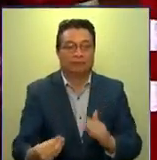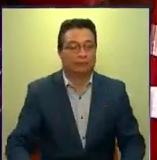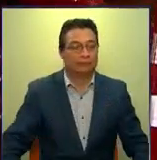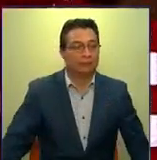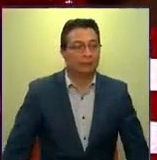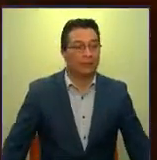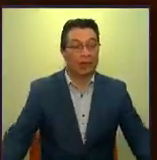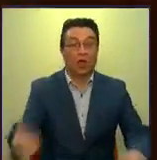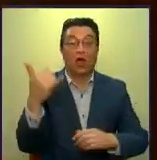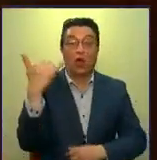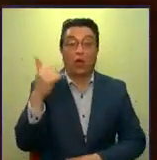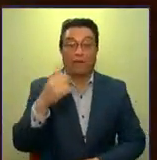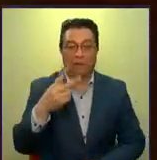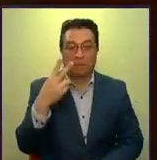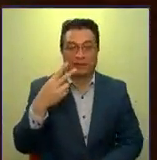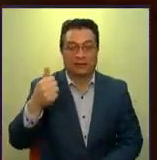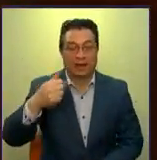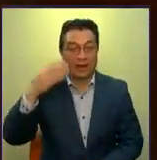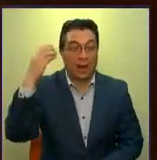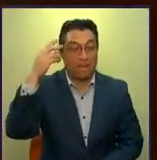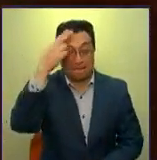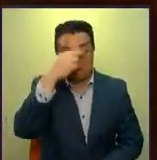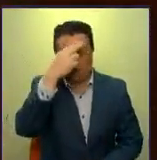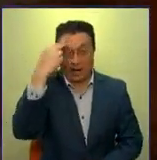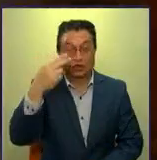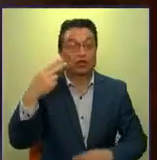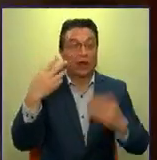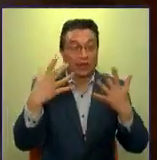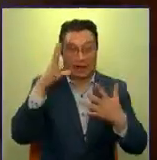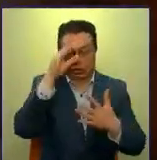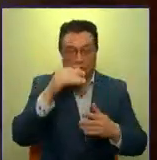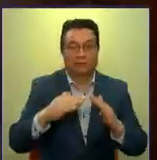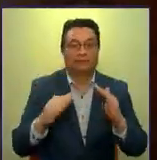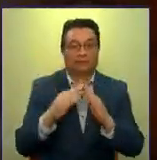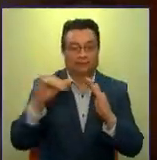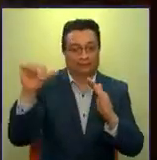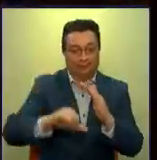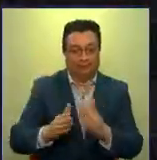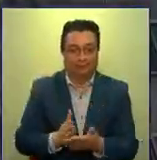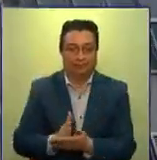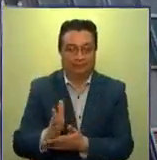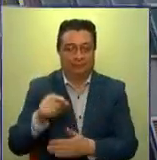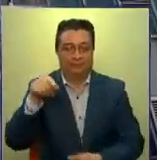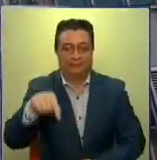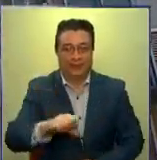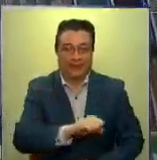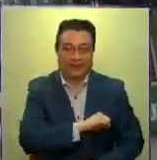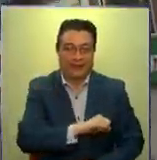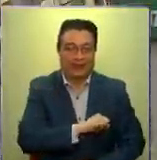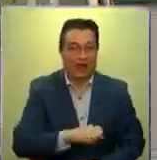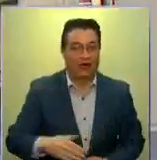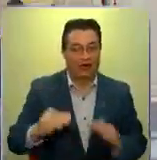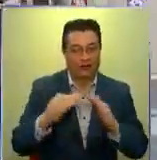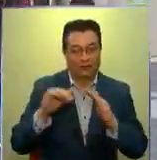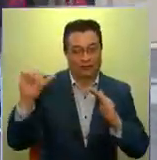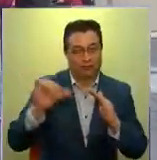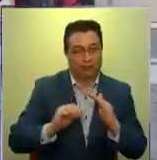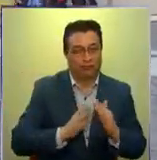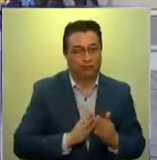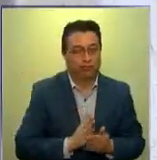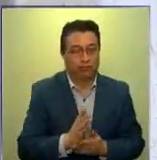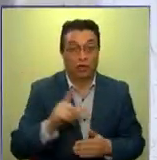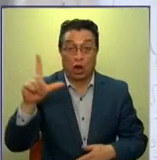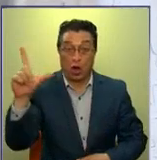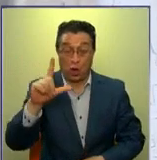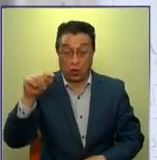El jueves 26 de marzo a las 22 horas comenzó la cuarentena en la comuna de Santiago. Pero a contar de este lunes